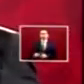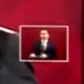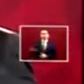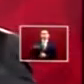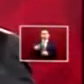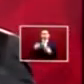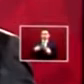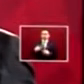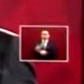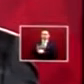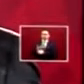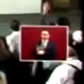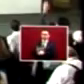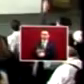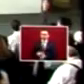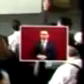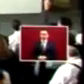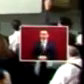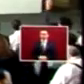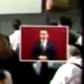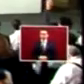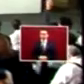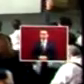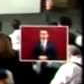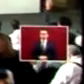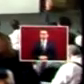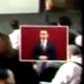para responderle a Estados Unidos el próximo sábado.